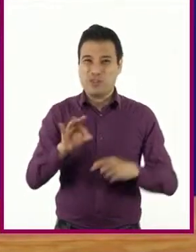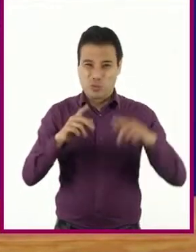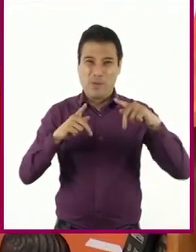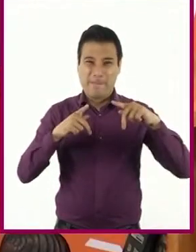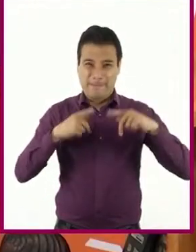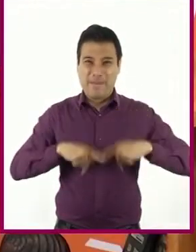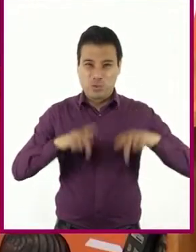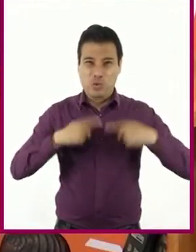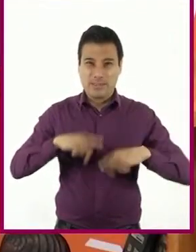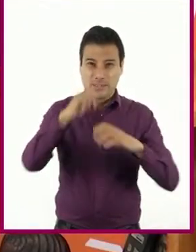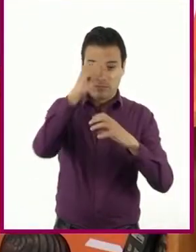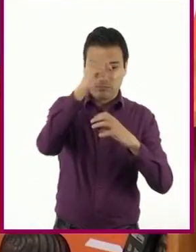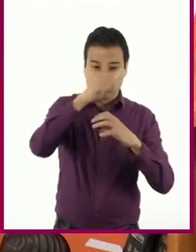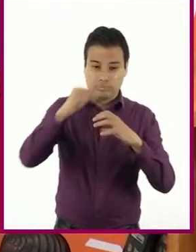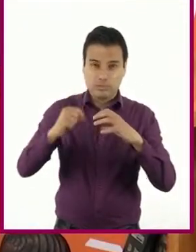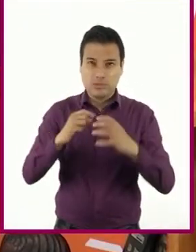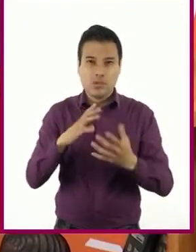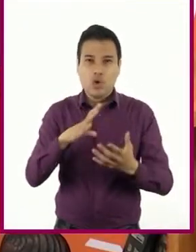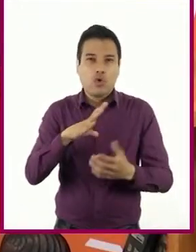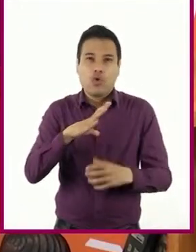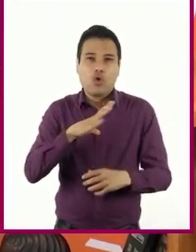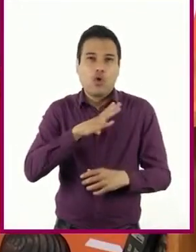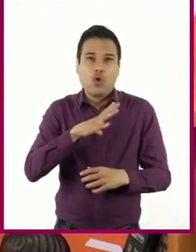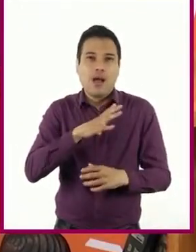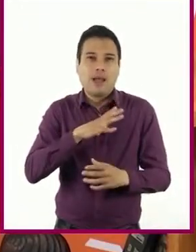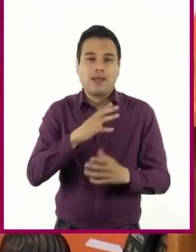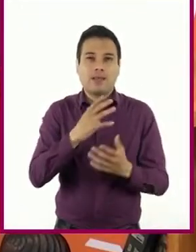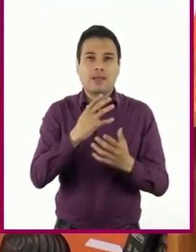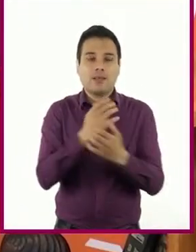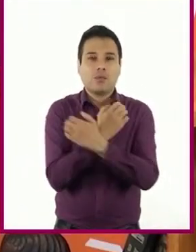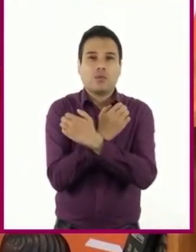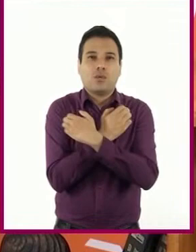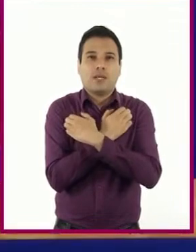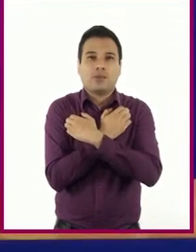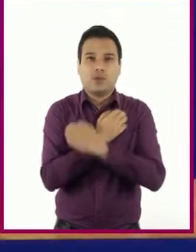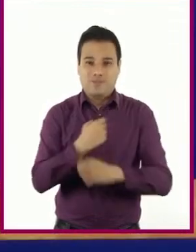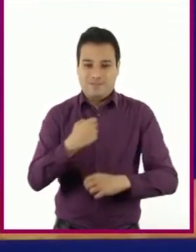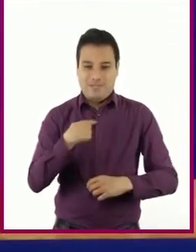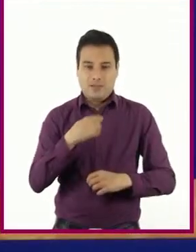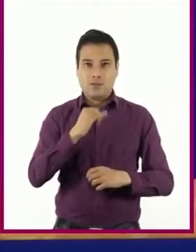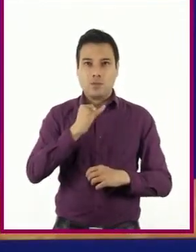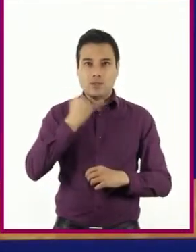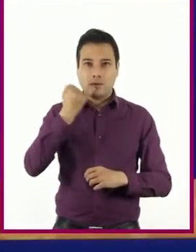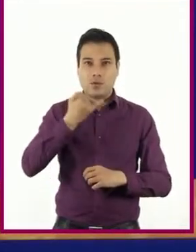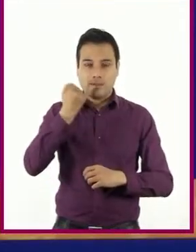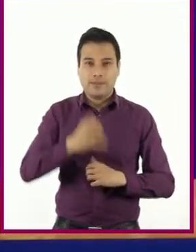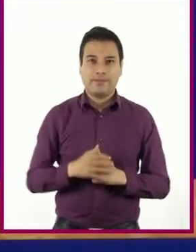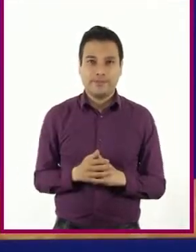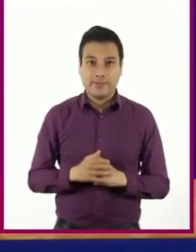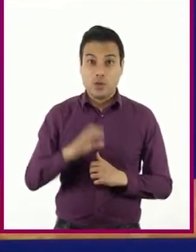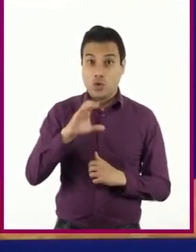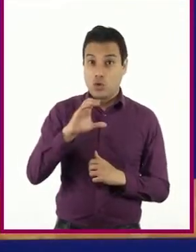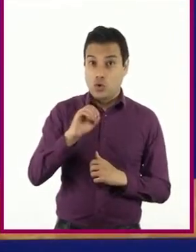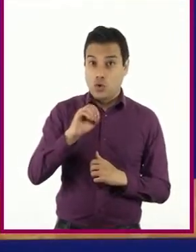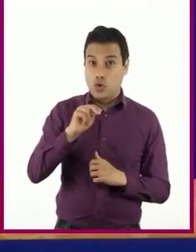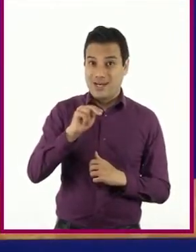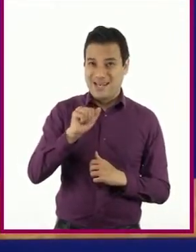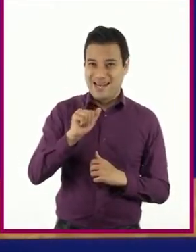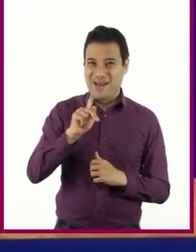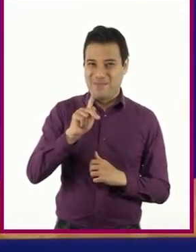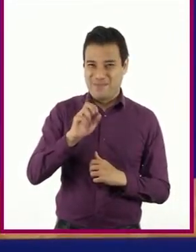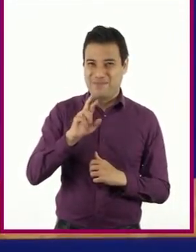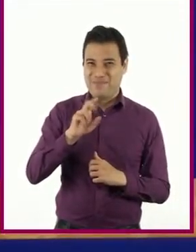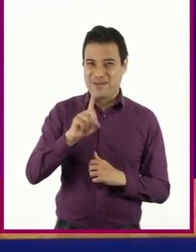planeta no tiene acceso a una enseñanza en la lengua que hablan o comprenden. Para la CONAPRED, clasificar el lenguaje discriminatorio se